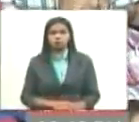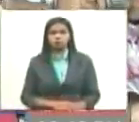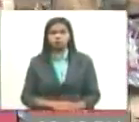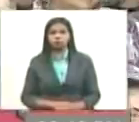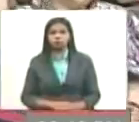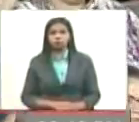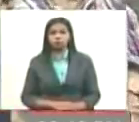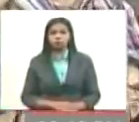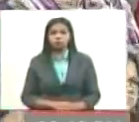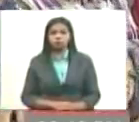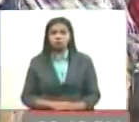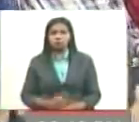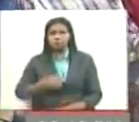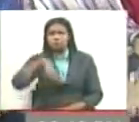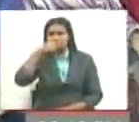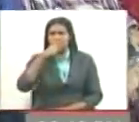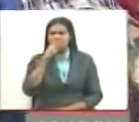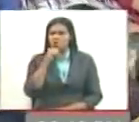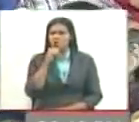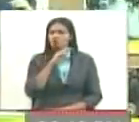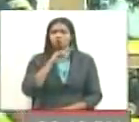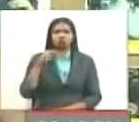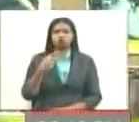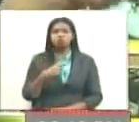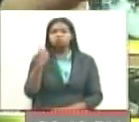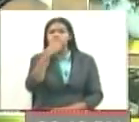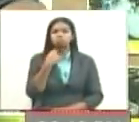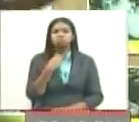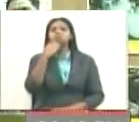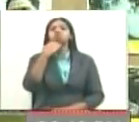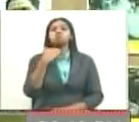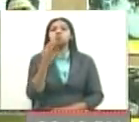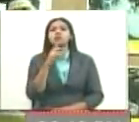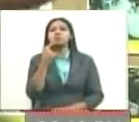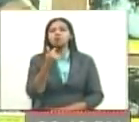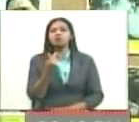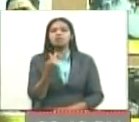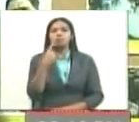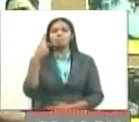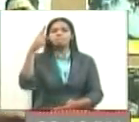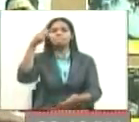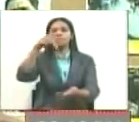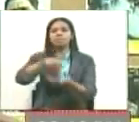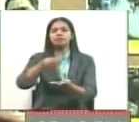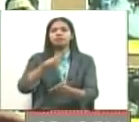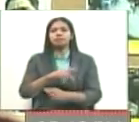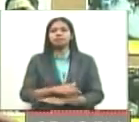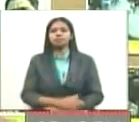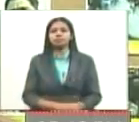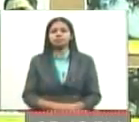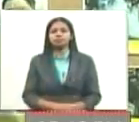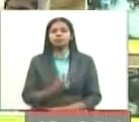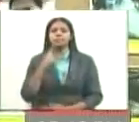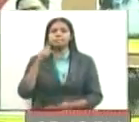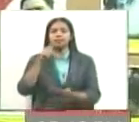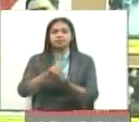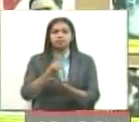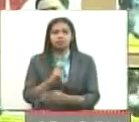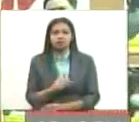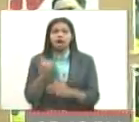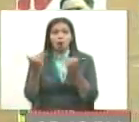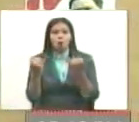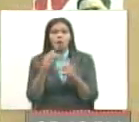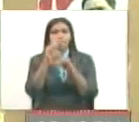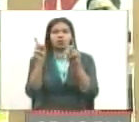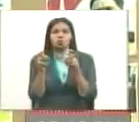Y no nos da vergüenza, al contrario, levantamos la cara y decimos presente. Presente. Ahora, pregúntale a estos